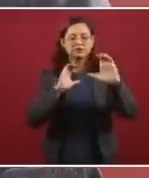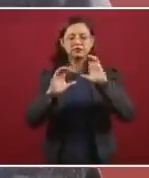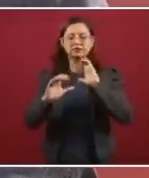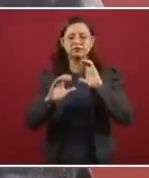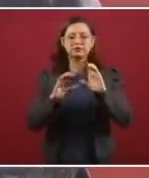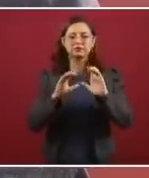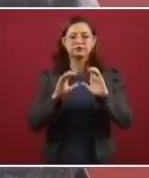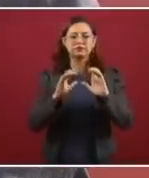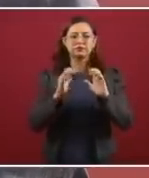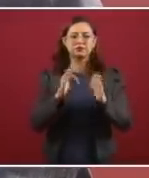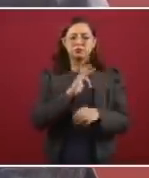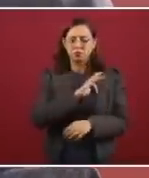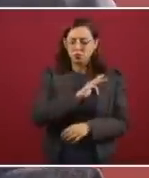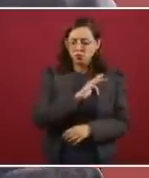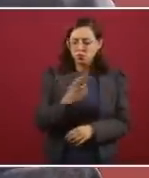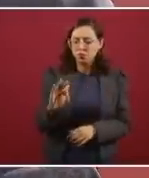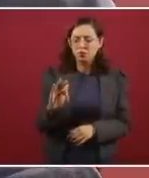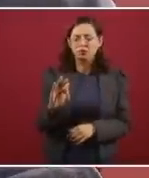que